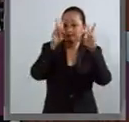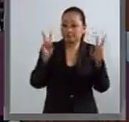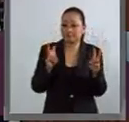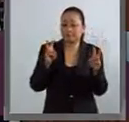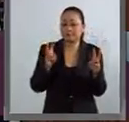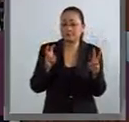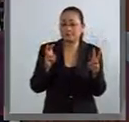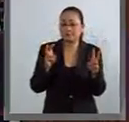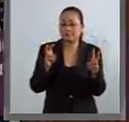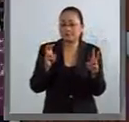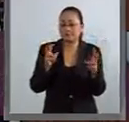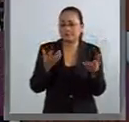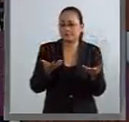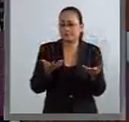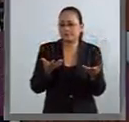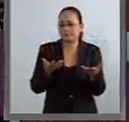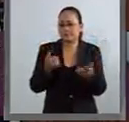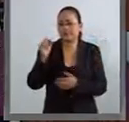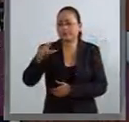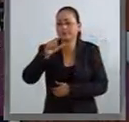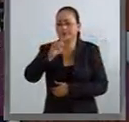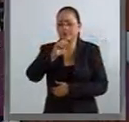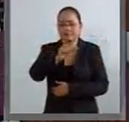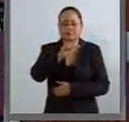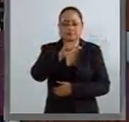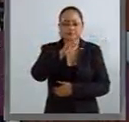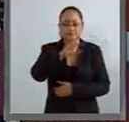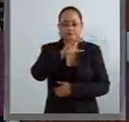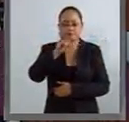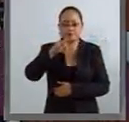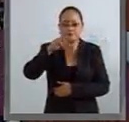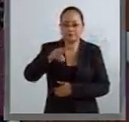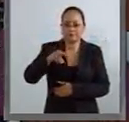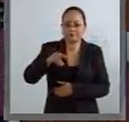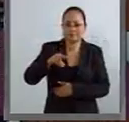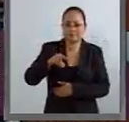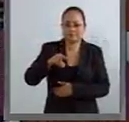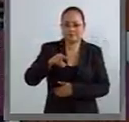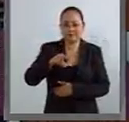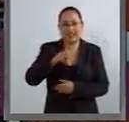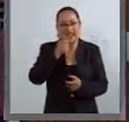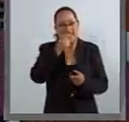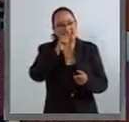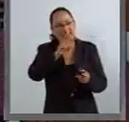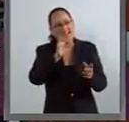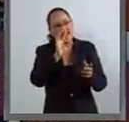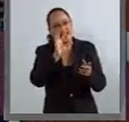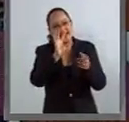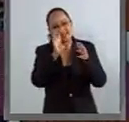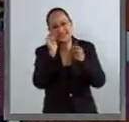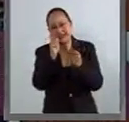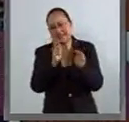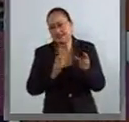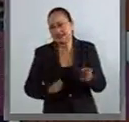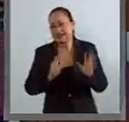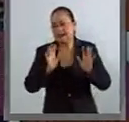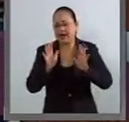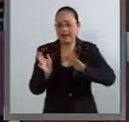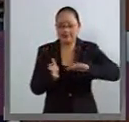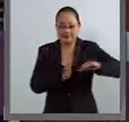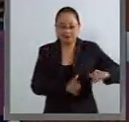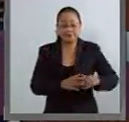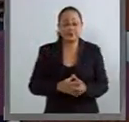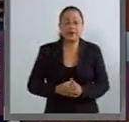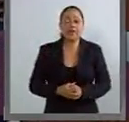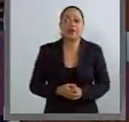bueno, la charla de Alejandro Piscitelli me da pauta para saltarme algunas cosas que a las que se ha